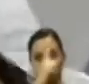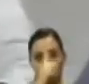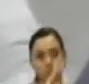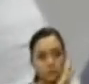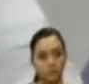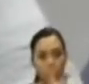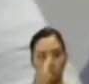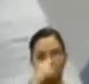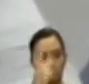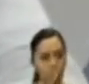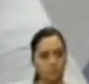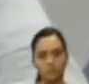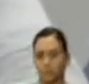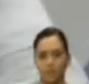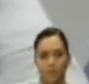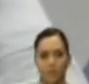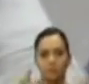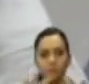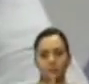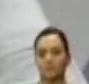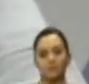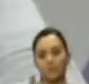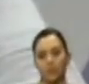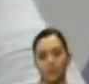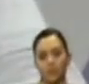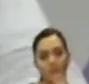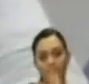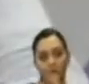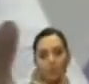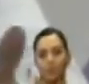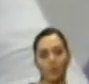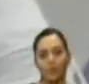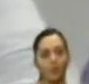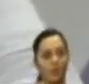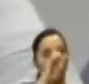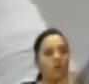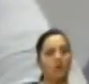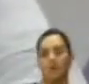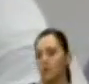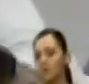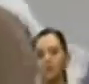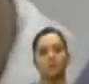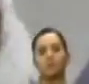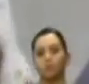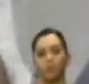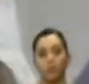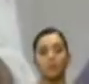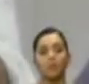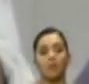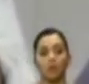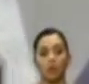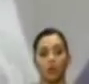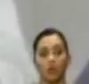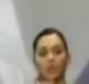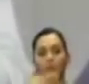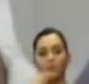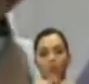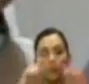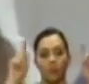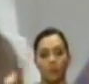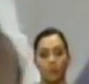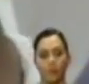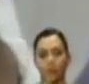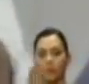nos pague 2 millones. Pero esos cruces no se pueden hacer de acuerdo a la ley. Por eso se llegó a este mecanismo de darles estos, ¿cómo se llaman